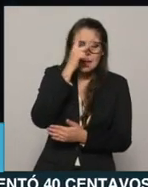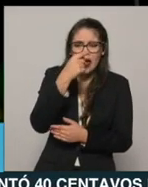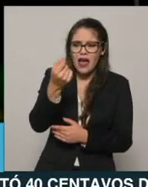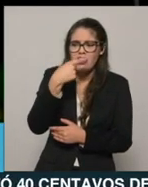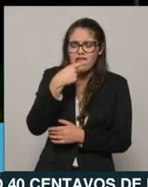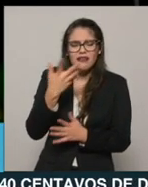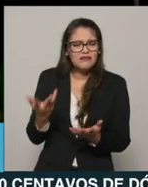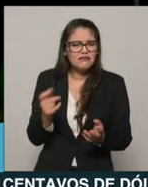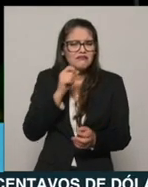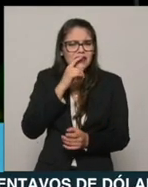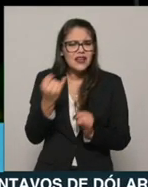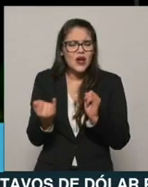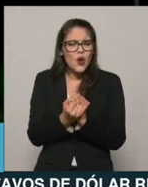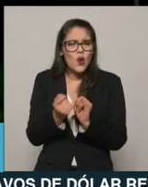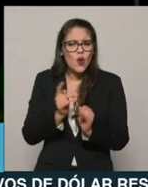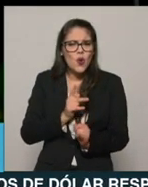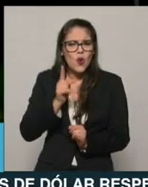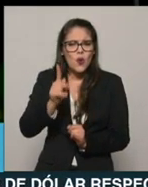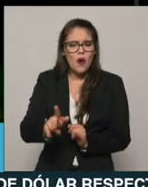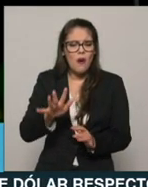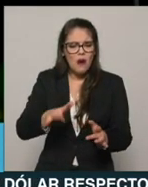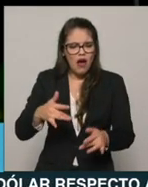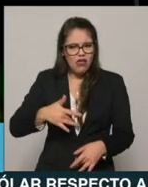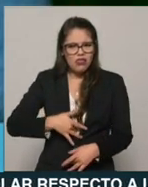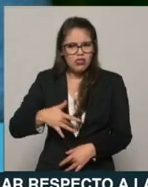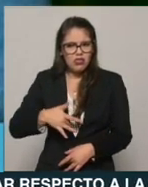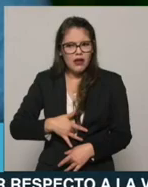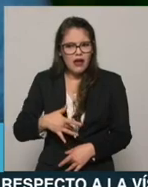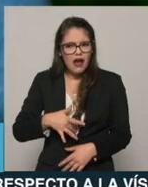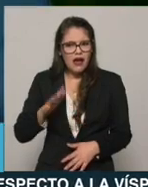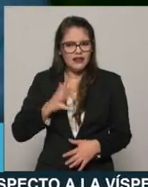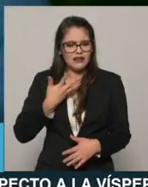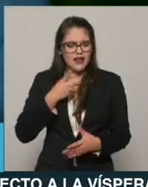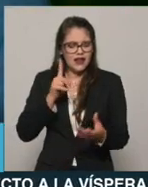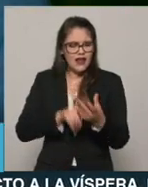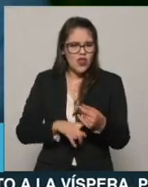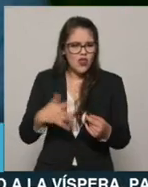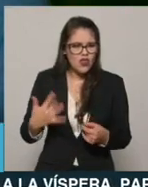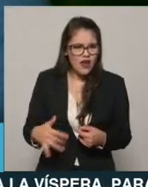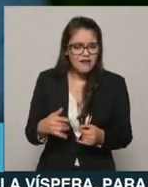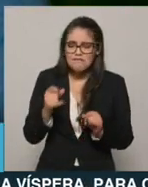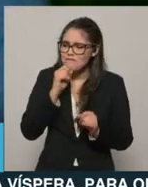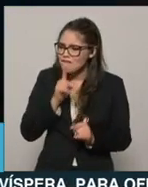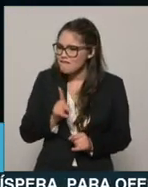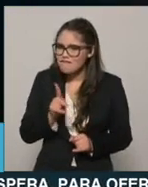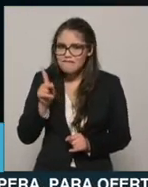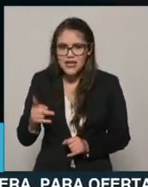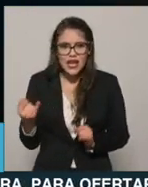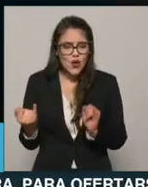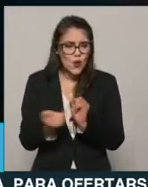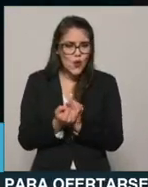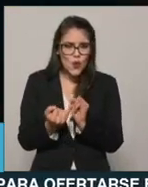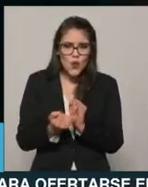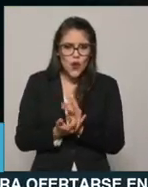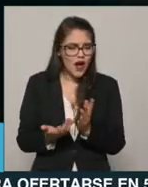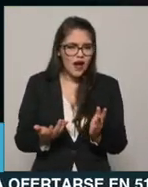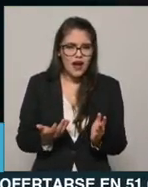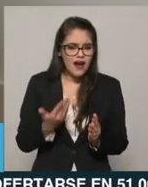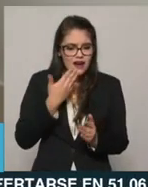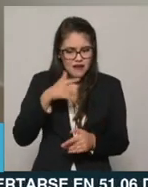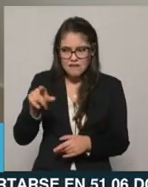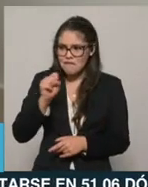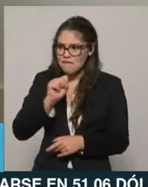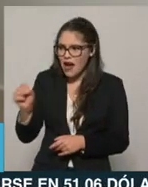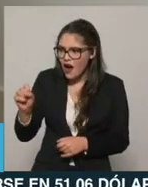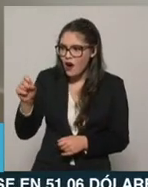ir al gastroenterólogo, ¿verdad? Si estamos enfermos del estómago. No tiene nada de malo, al contrario,